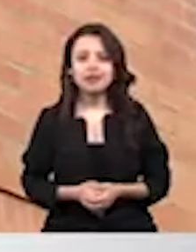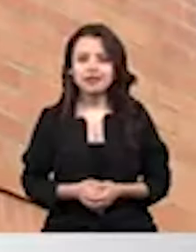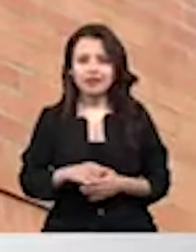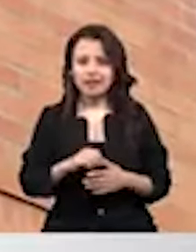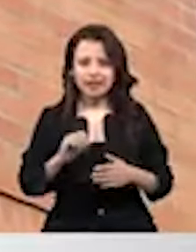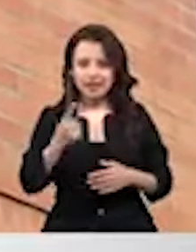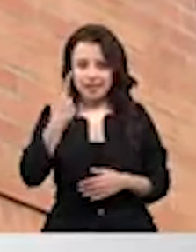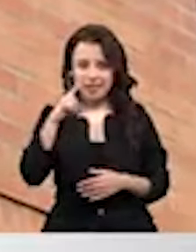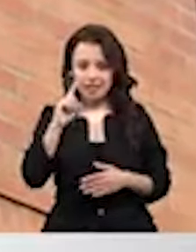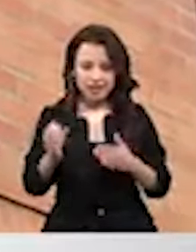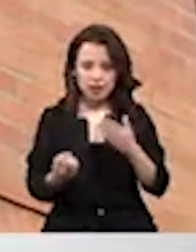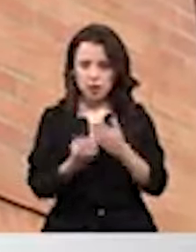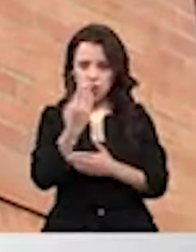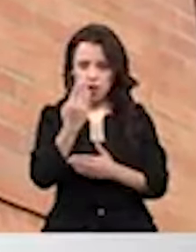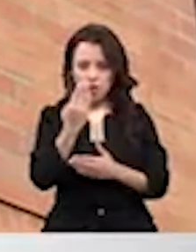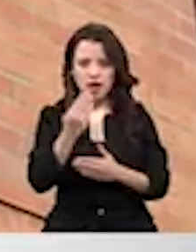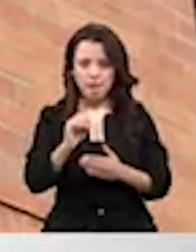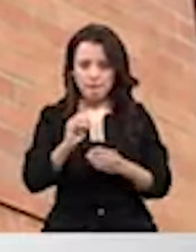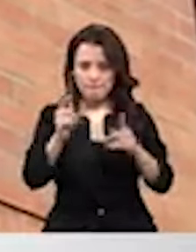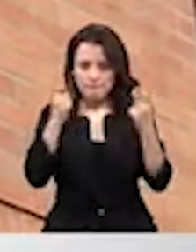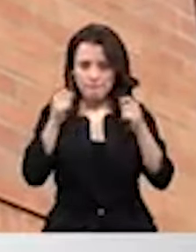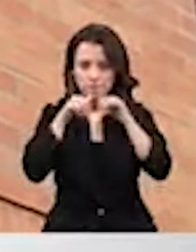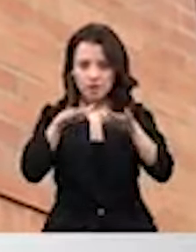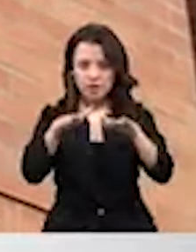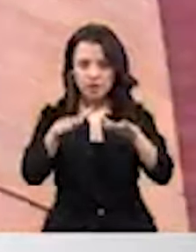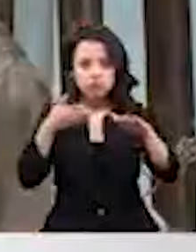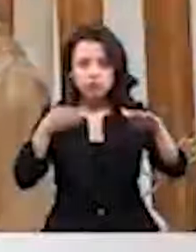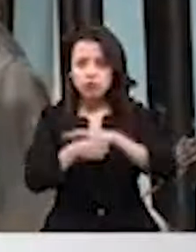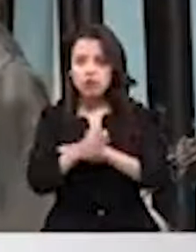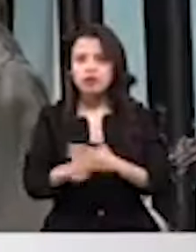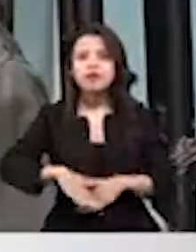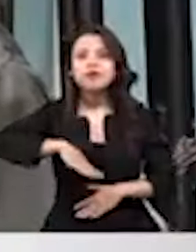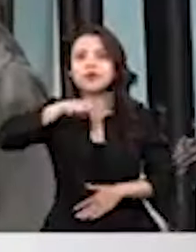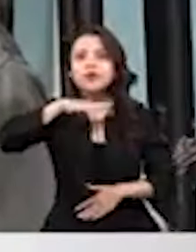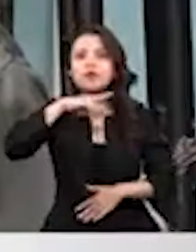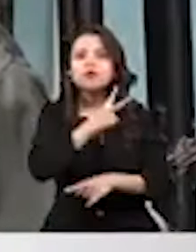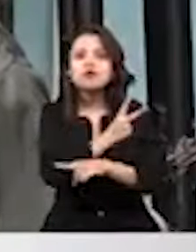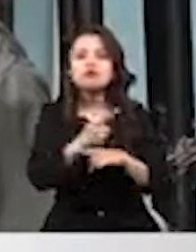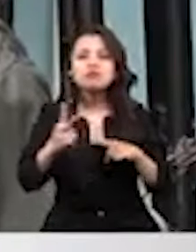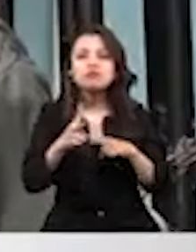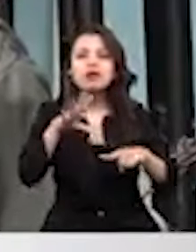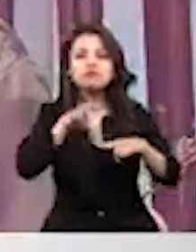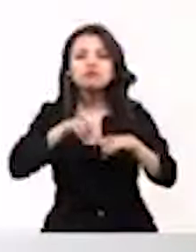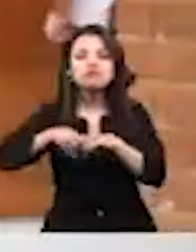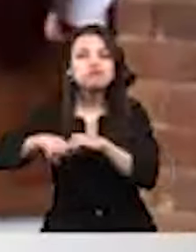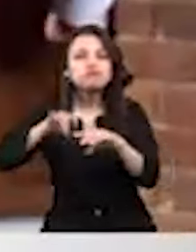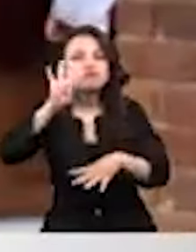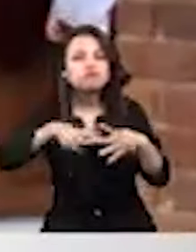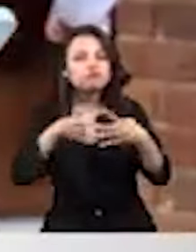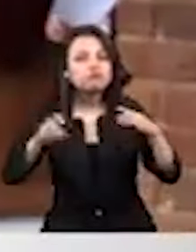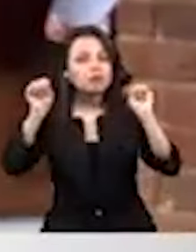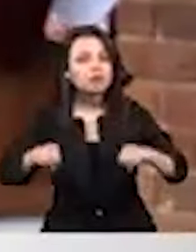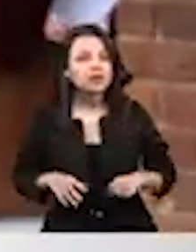página me entré y había, digamos, disponibilidad para 2 semanas más o menos de fechas de citas.